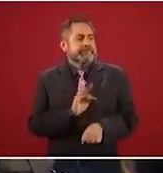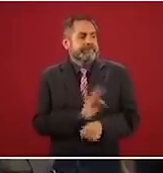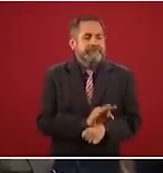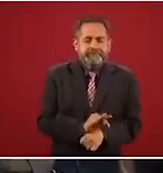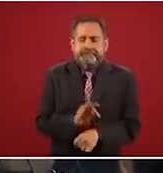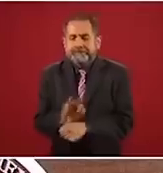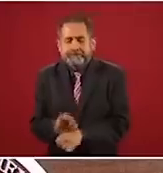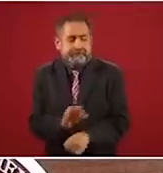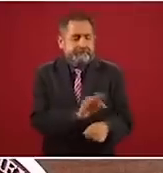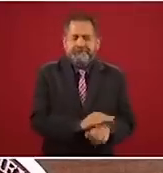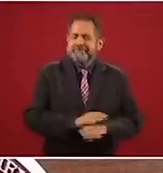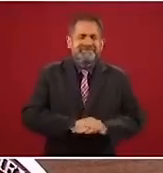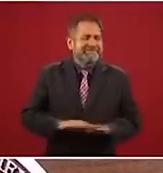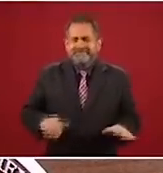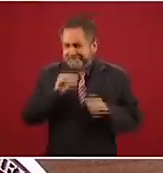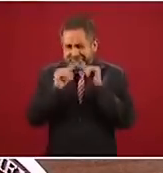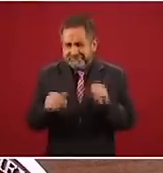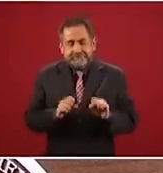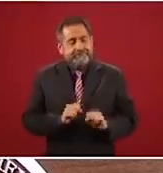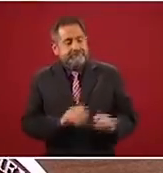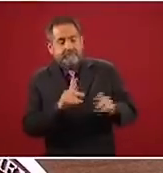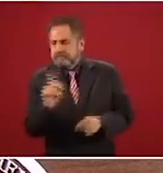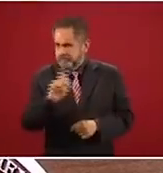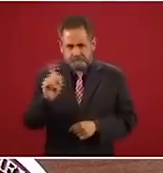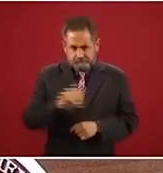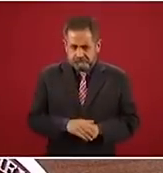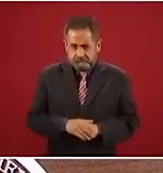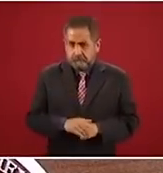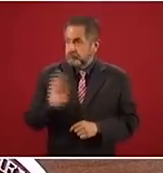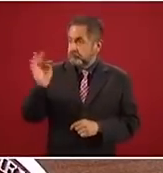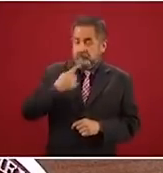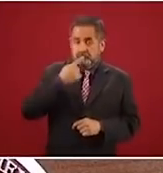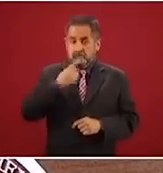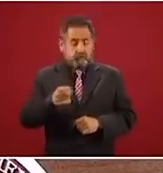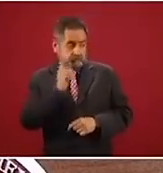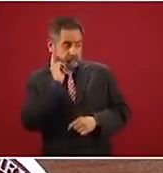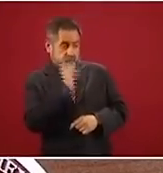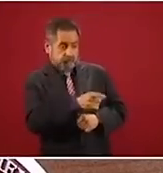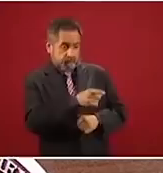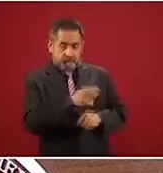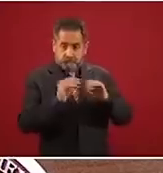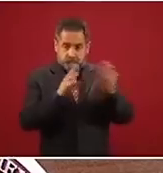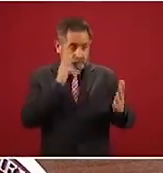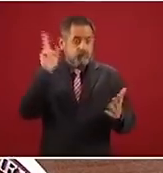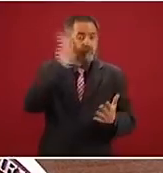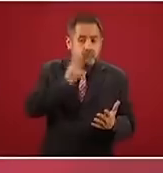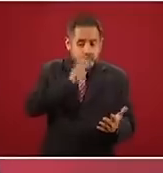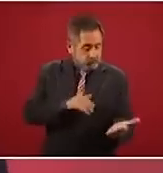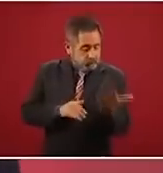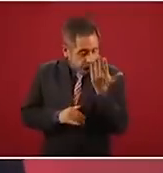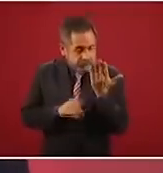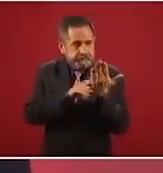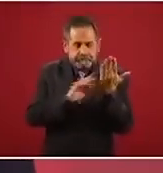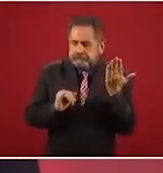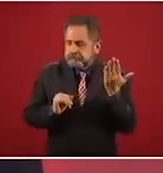hay impunidad. Si hay un procedimiento, un señalamiento, algo que se comprueba, se investiga.